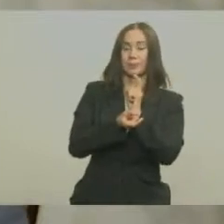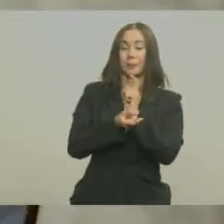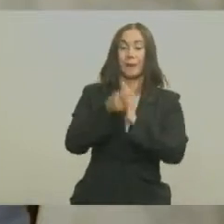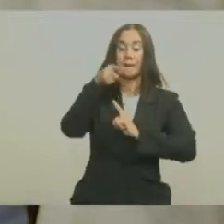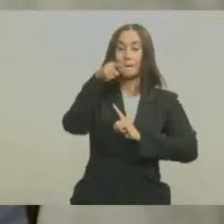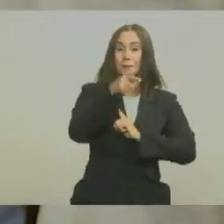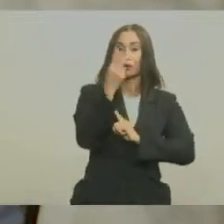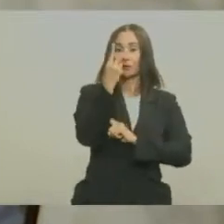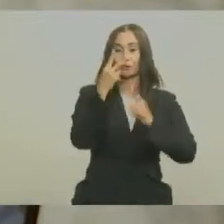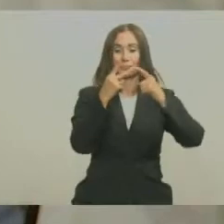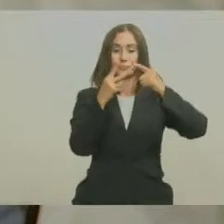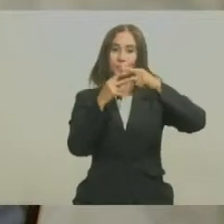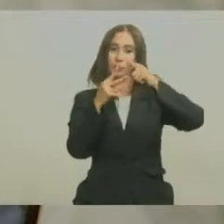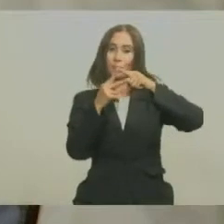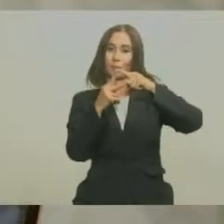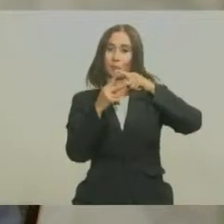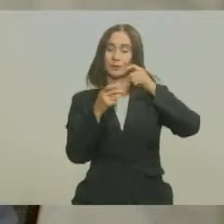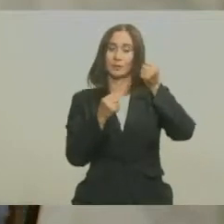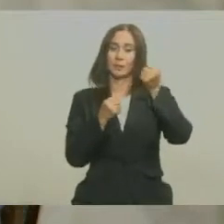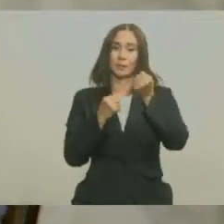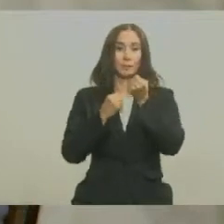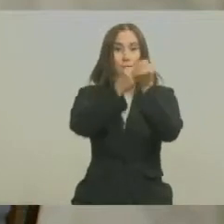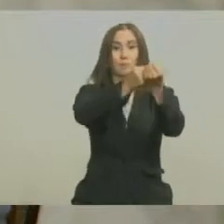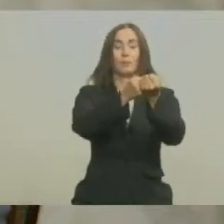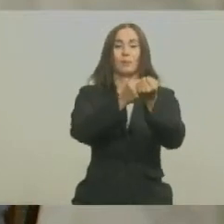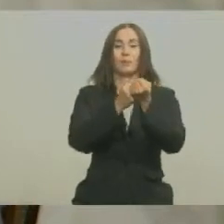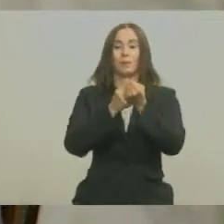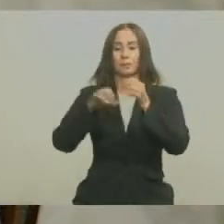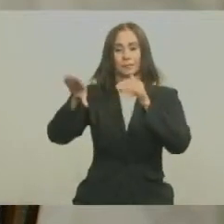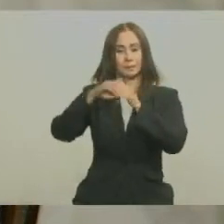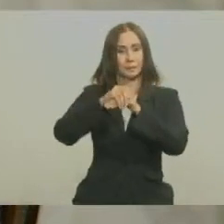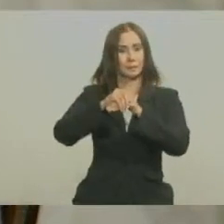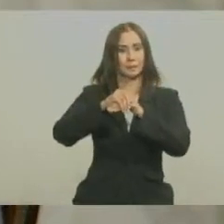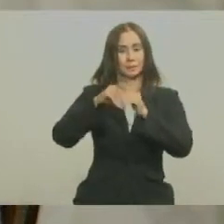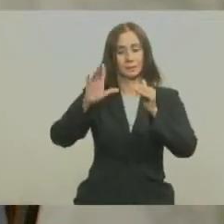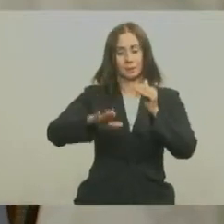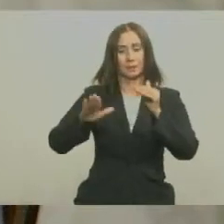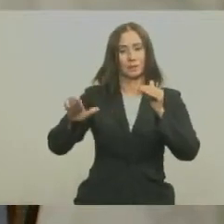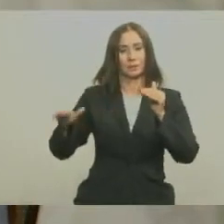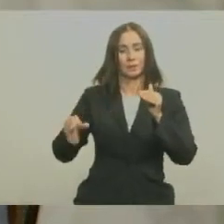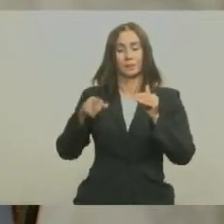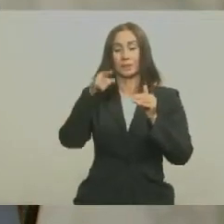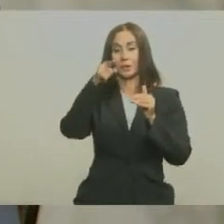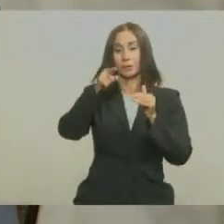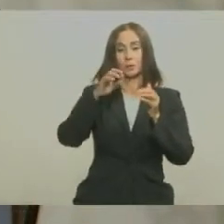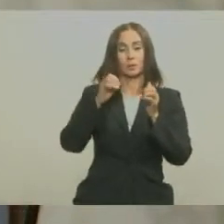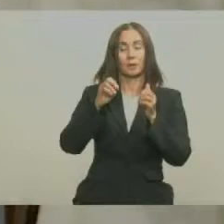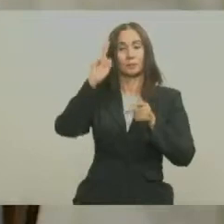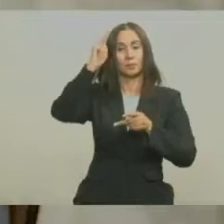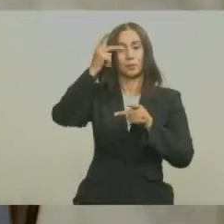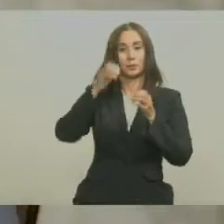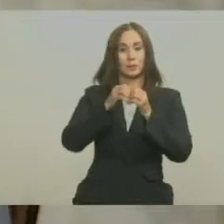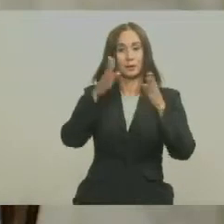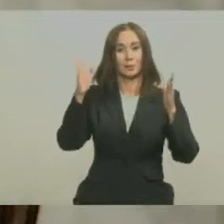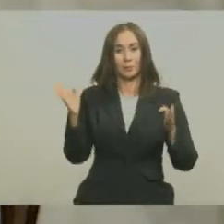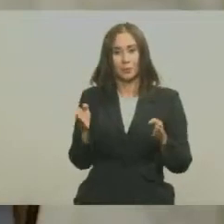inciden en esta problemática. En todas las políticas públicas orientadas en ese sentido, ahí está mi